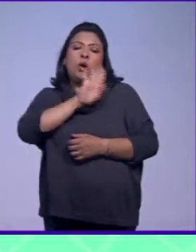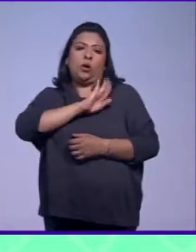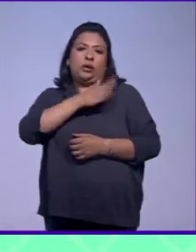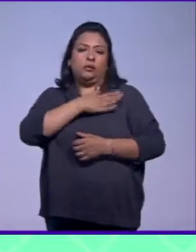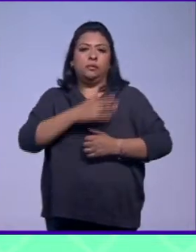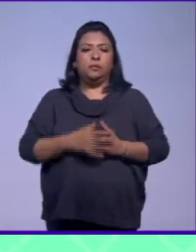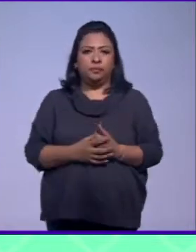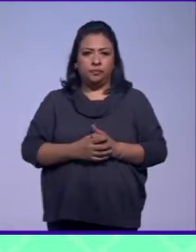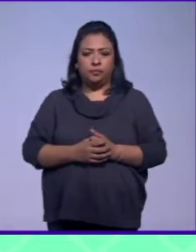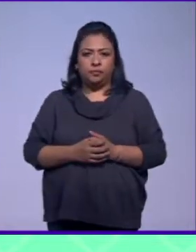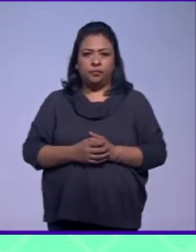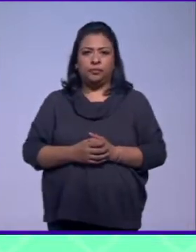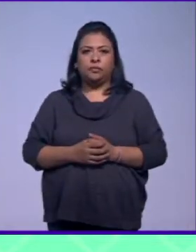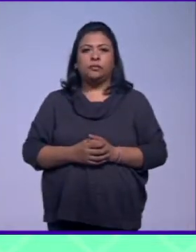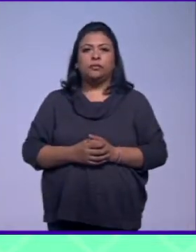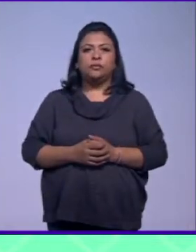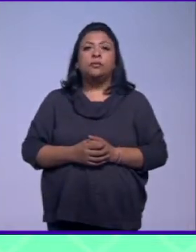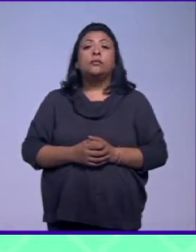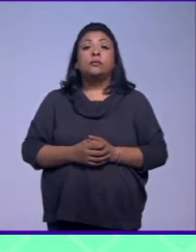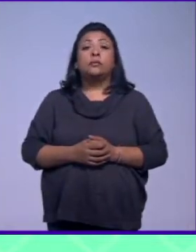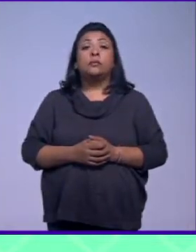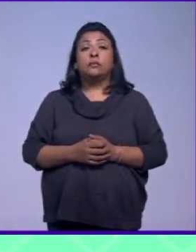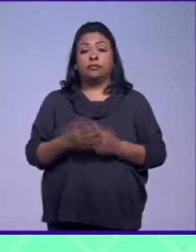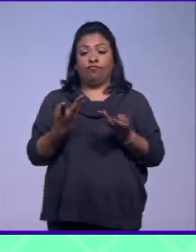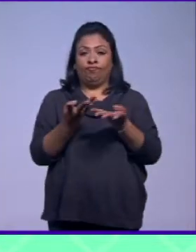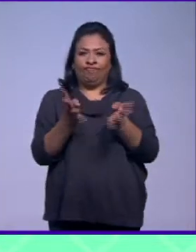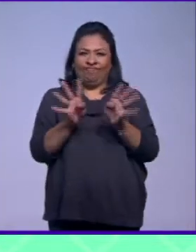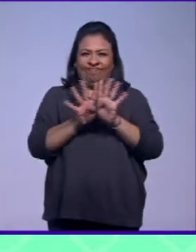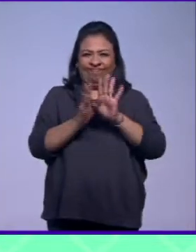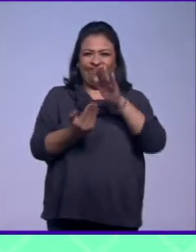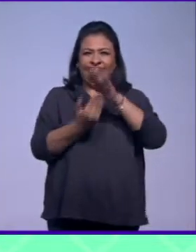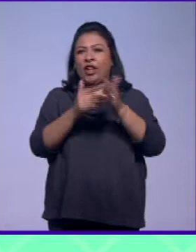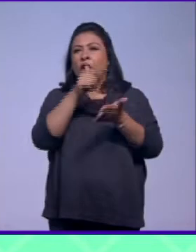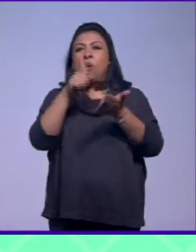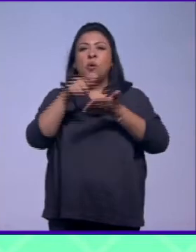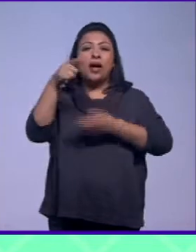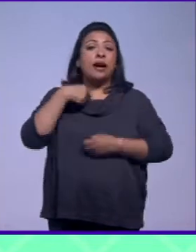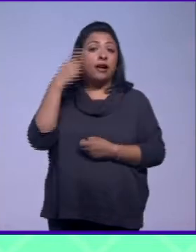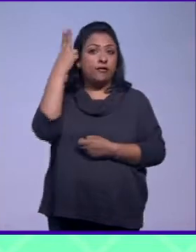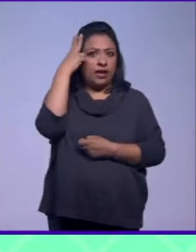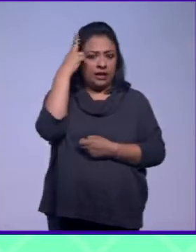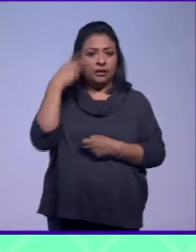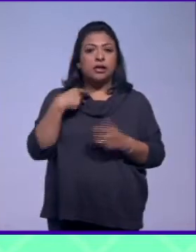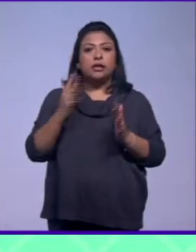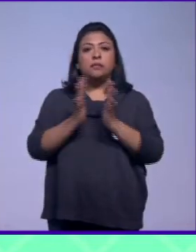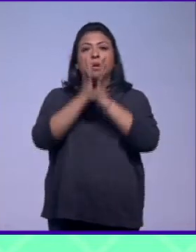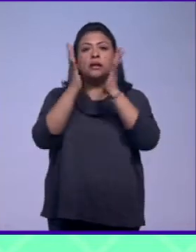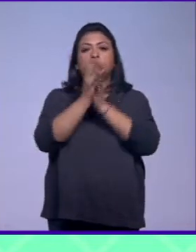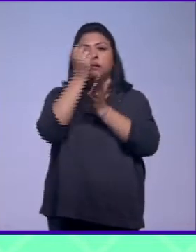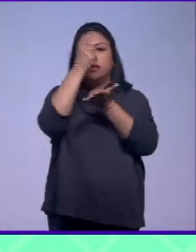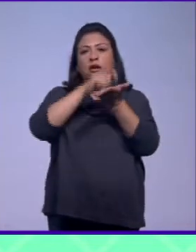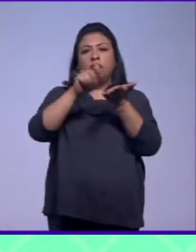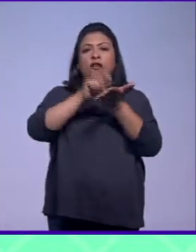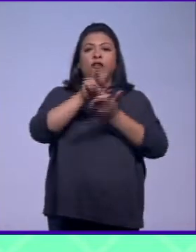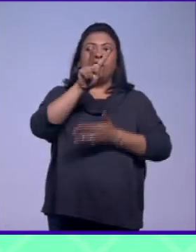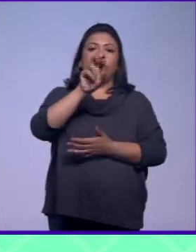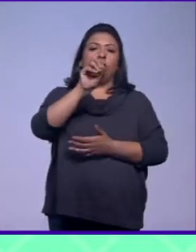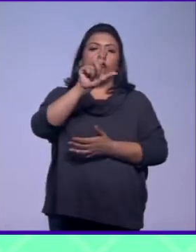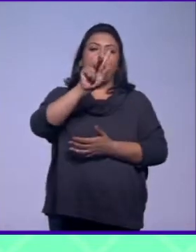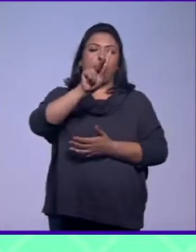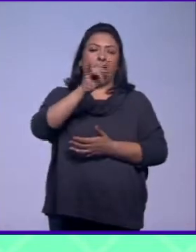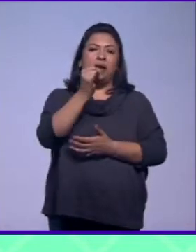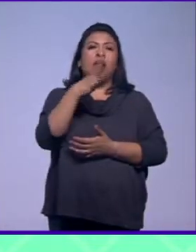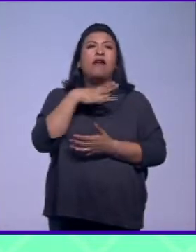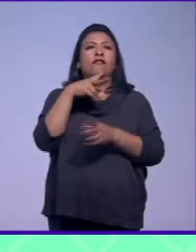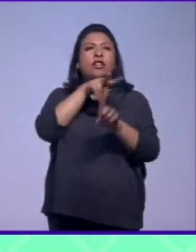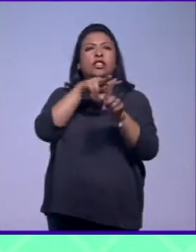participación en la mesa redonda celebrado en el palacio de bellas artes participaron los escritores jorge volpi quien habló